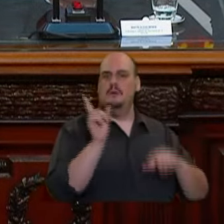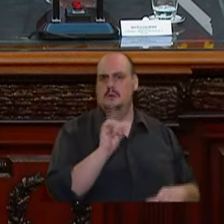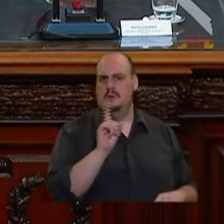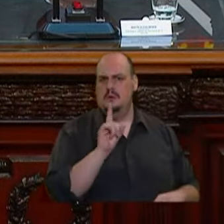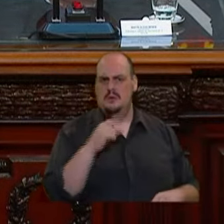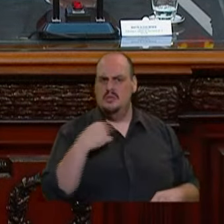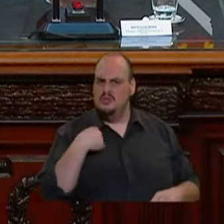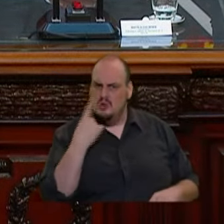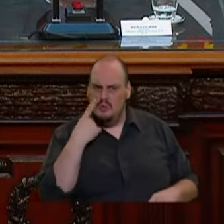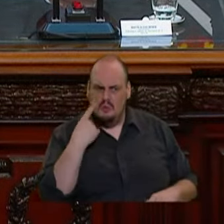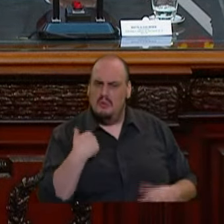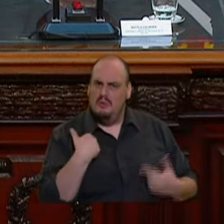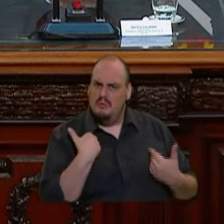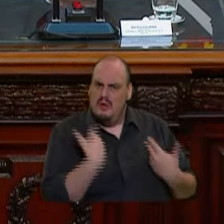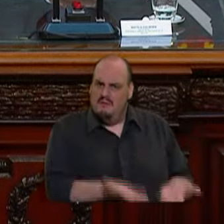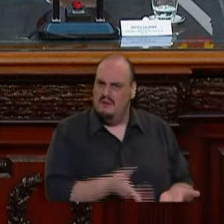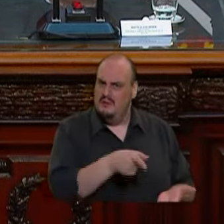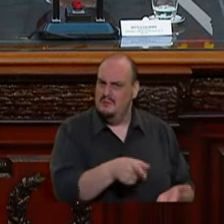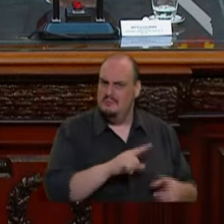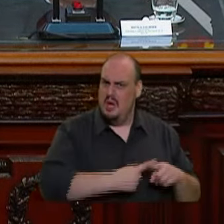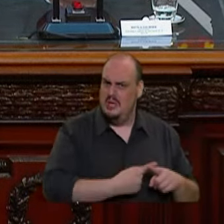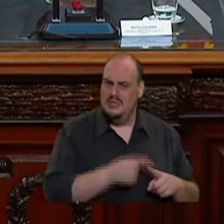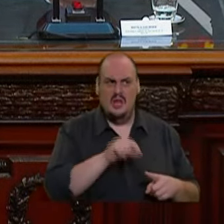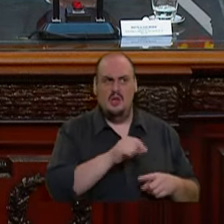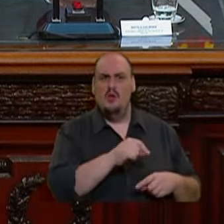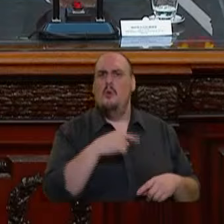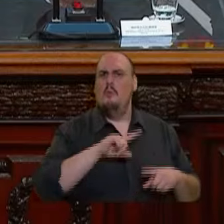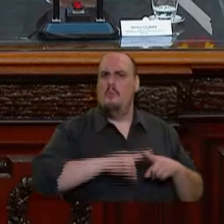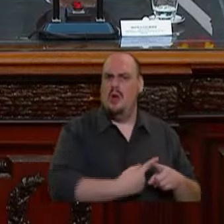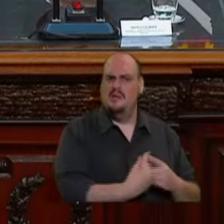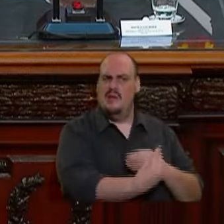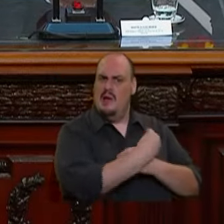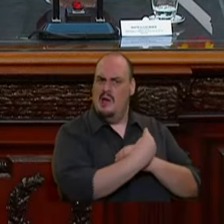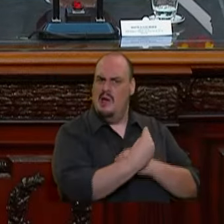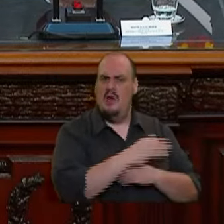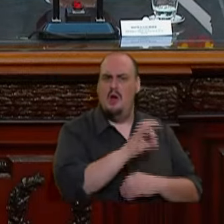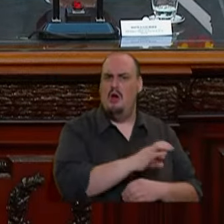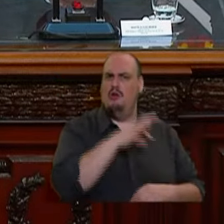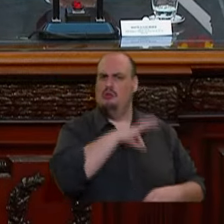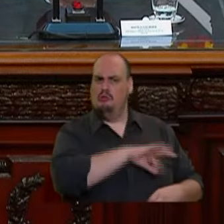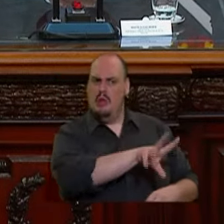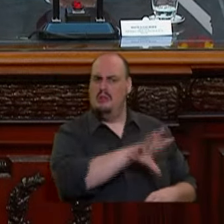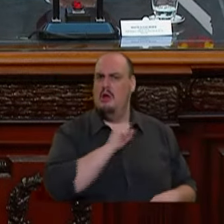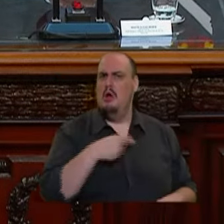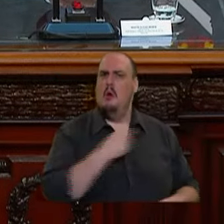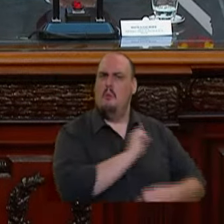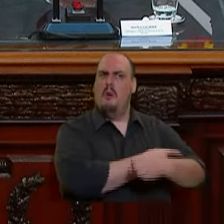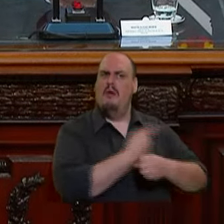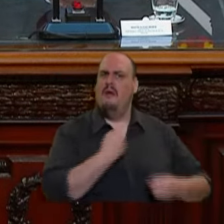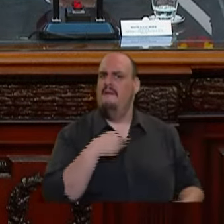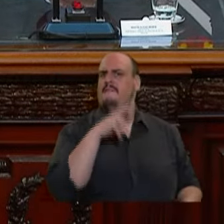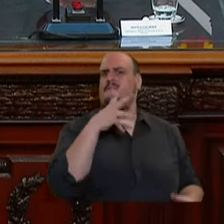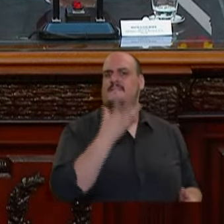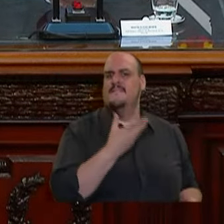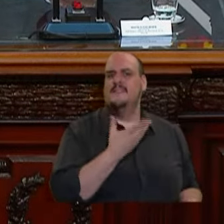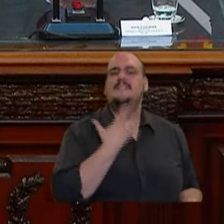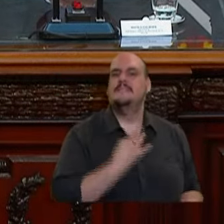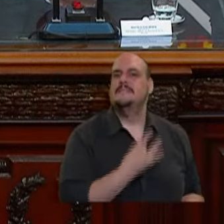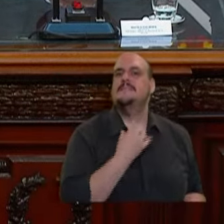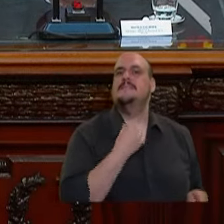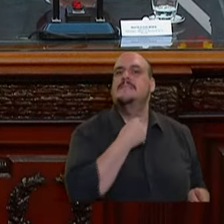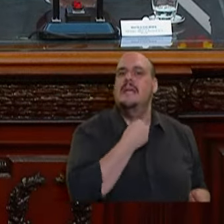la política, no vivimos de la política, no tenemos ambición de poder. Lejos de todo eso, lo único que tenemos es sed de